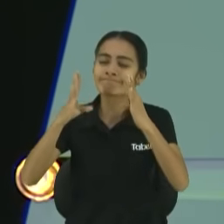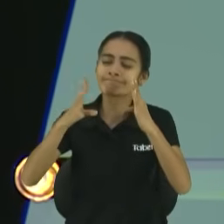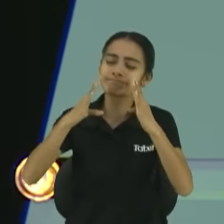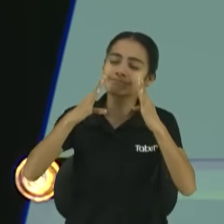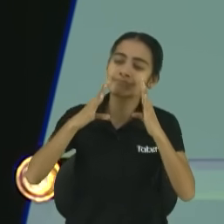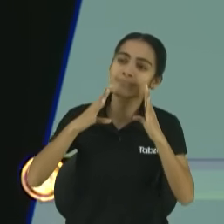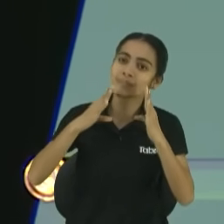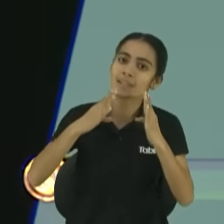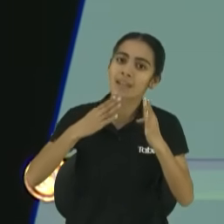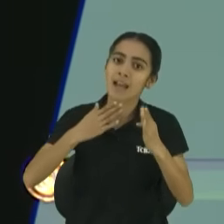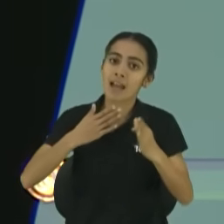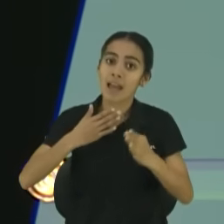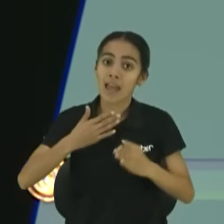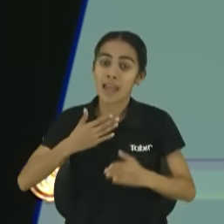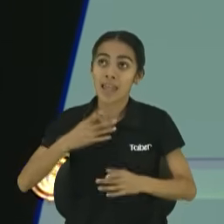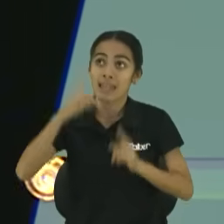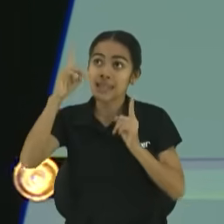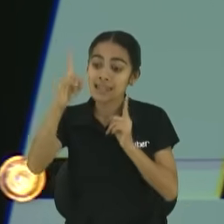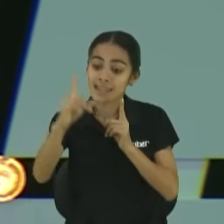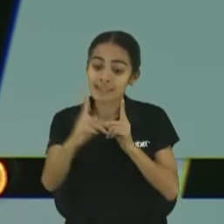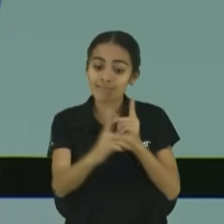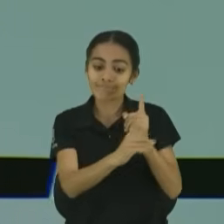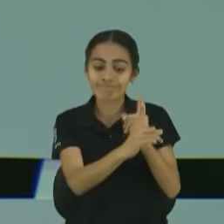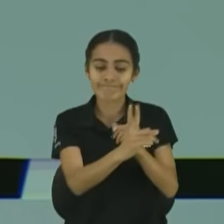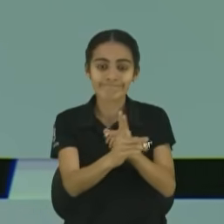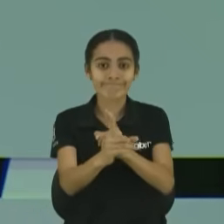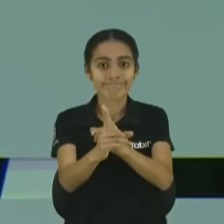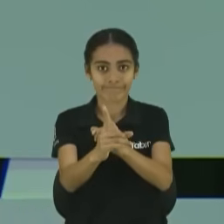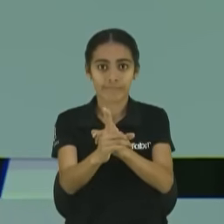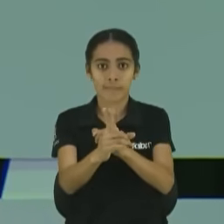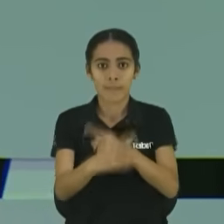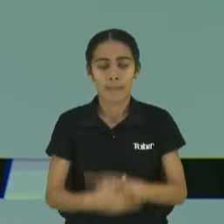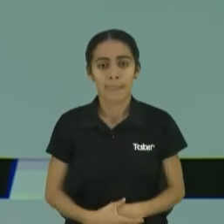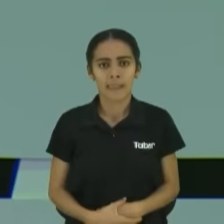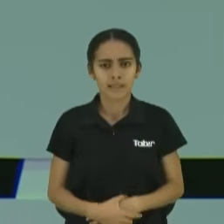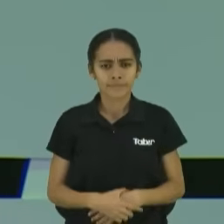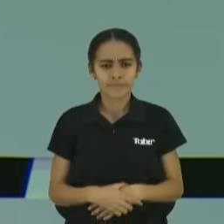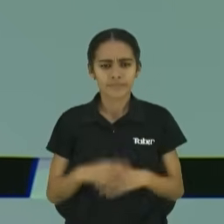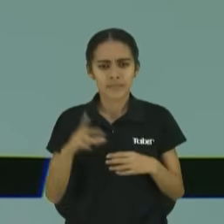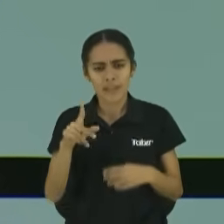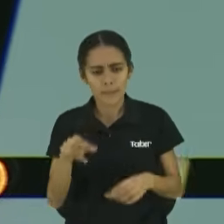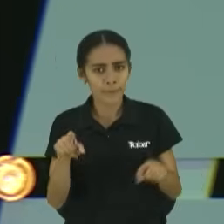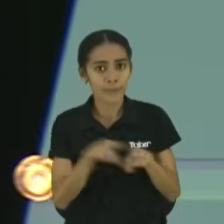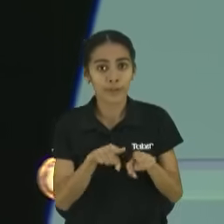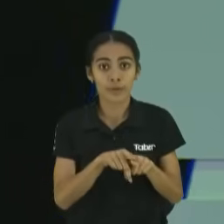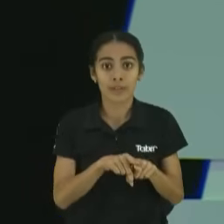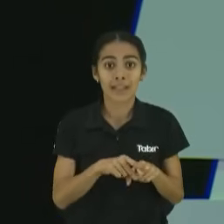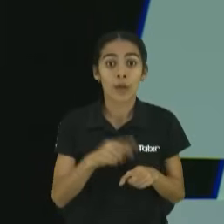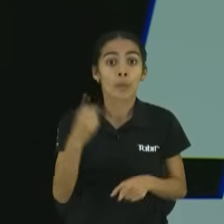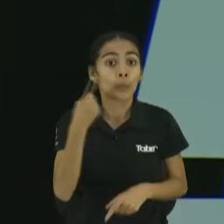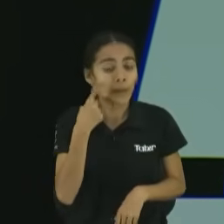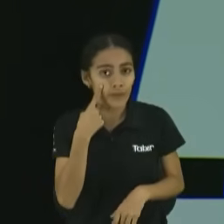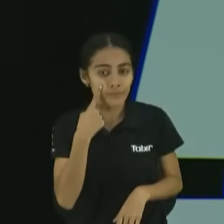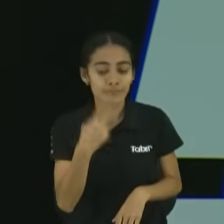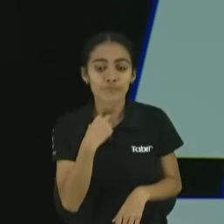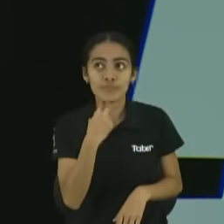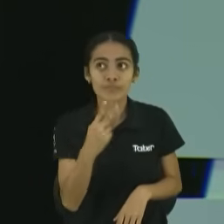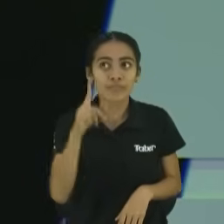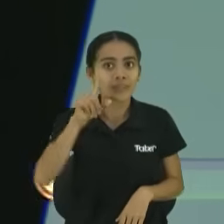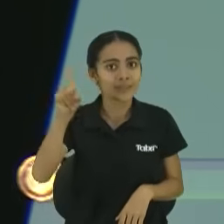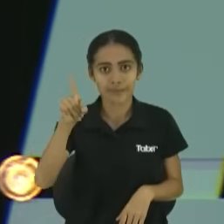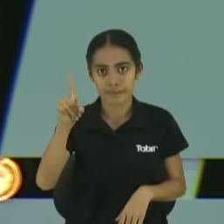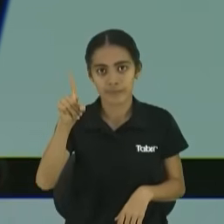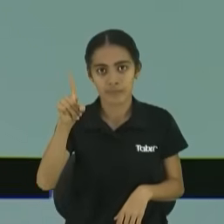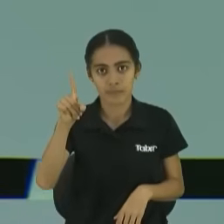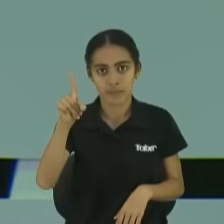llamando. Seguiré donde tú me guíes, dice la otra parte. Amigo y hermano, no esté escuchando voces que no son la voz de Dios. Pero si usted el